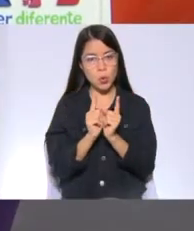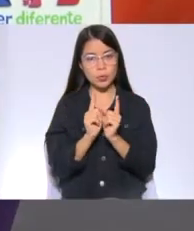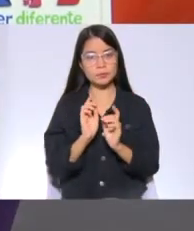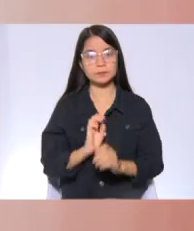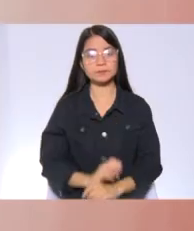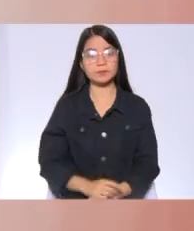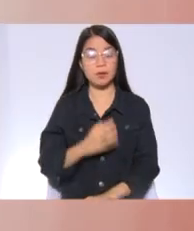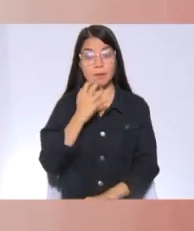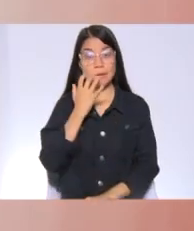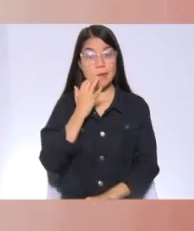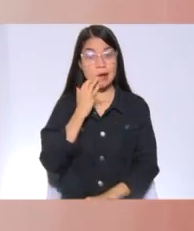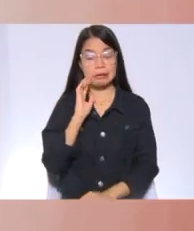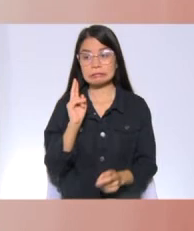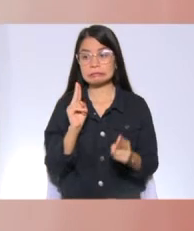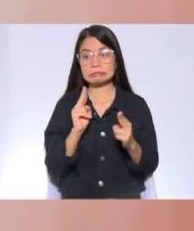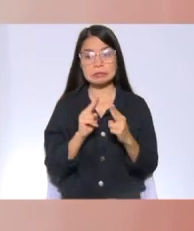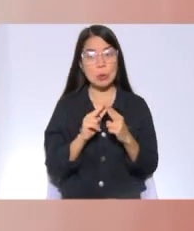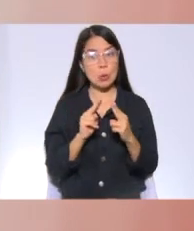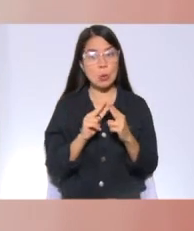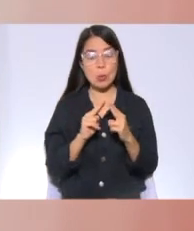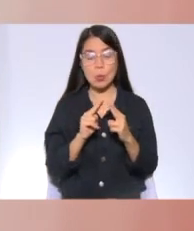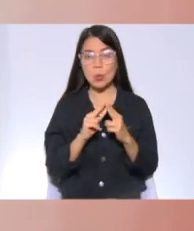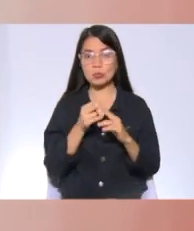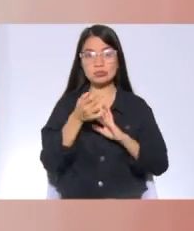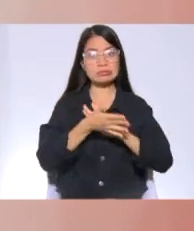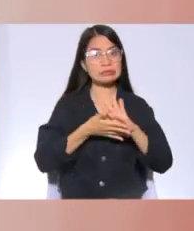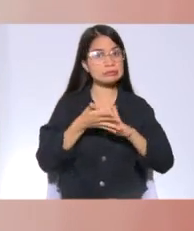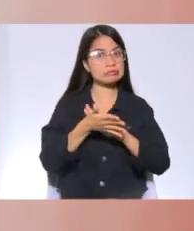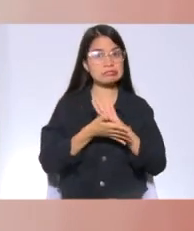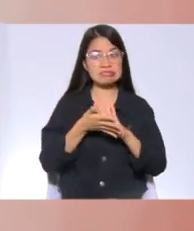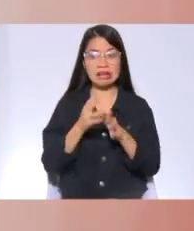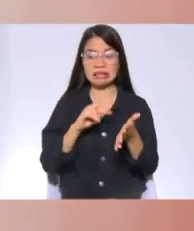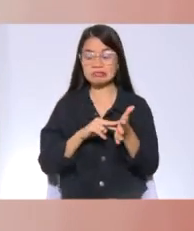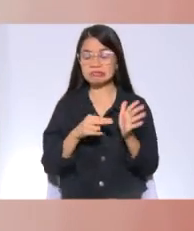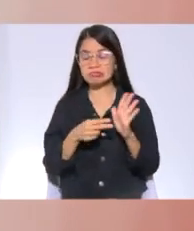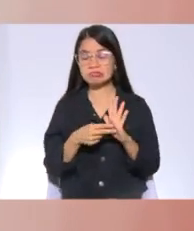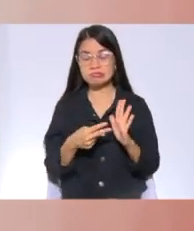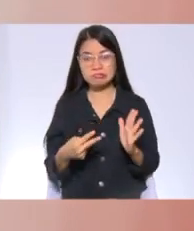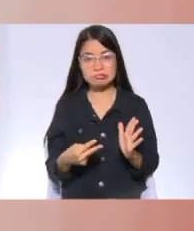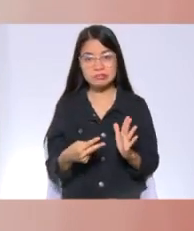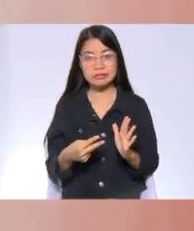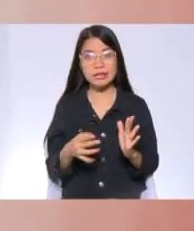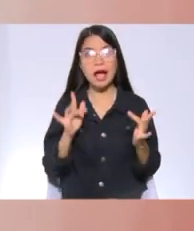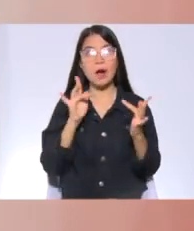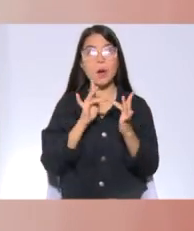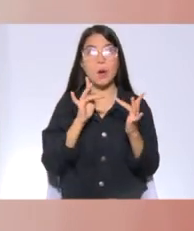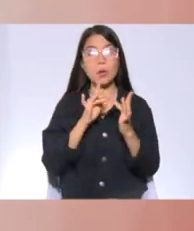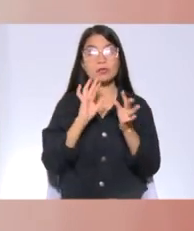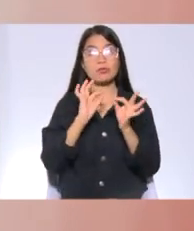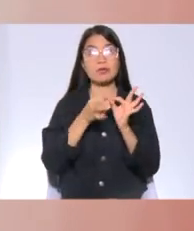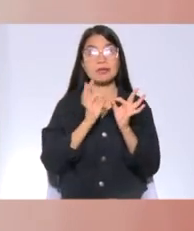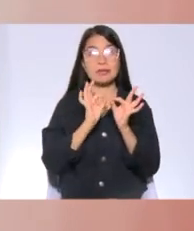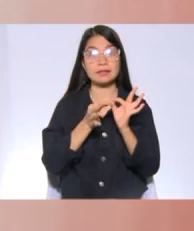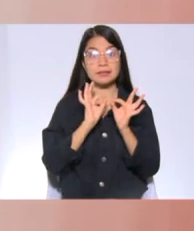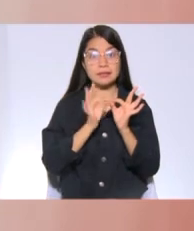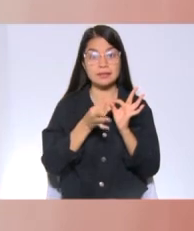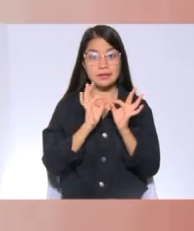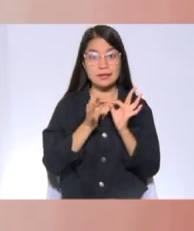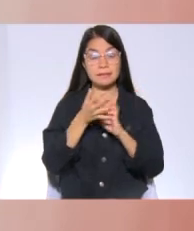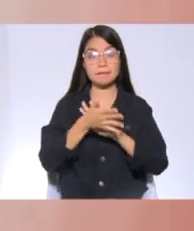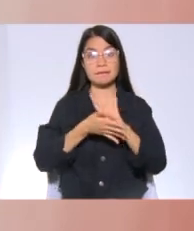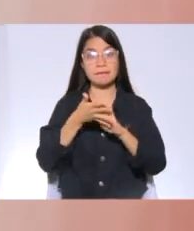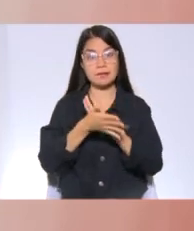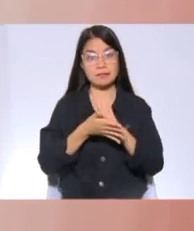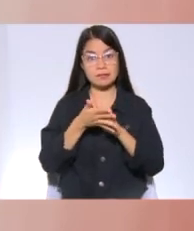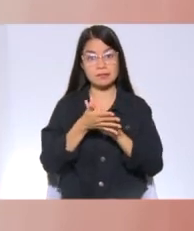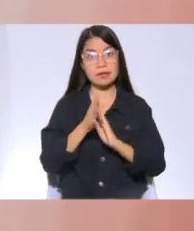conocen alguna seña o desconocen cuál es su significado en la lengua de señas venezolana, contactar al intérprete de señas es una forma de